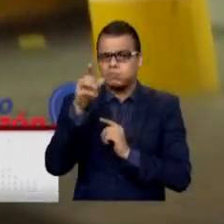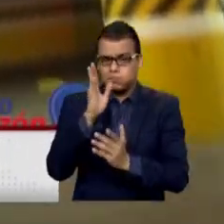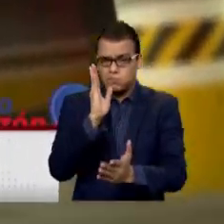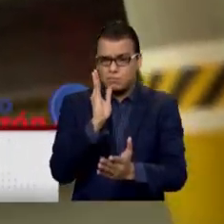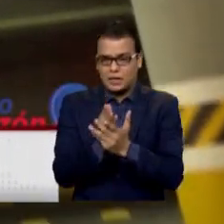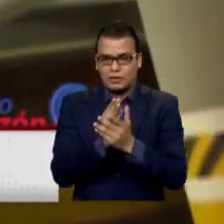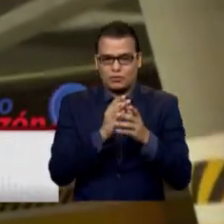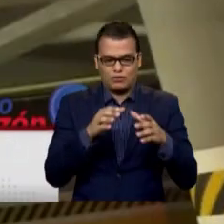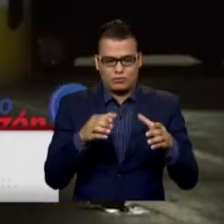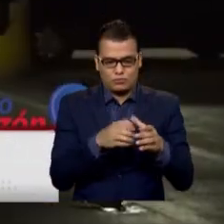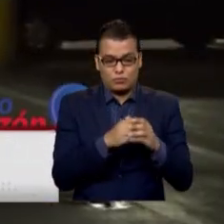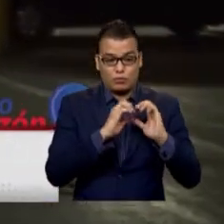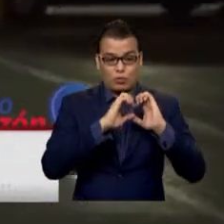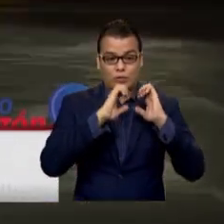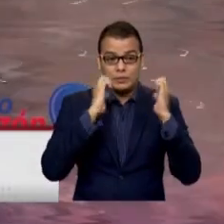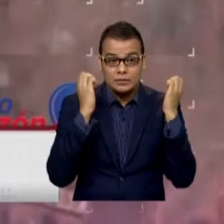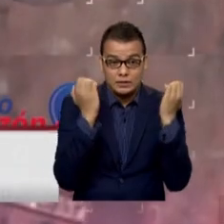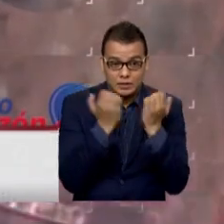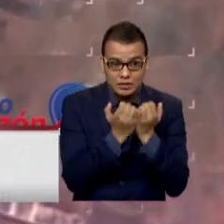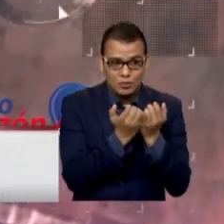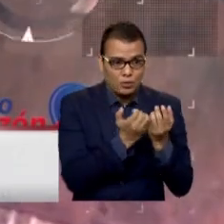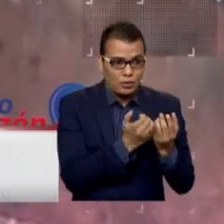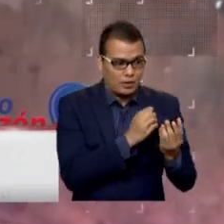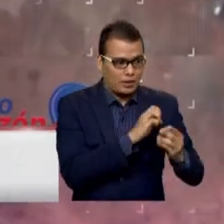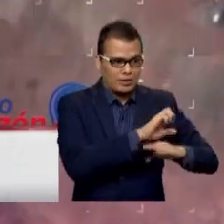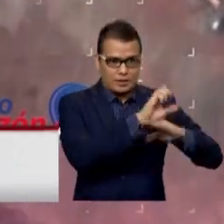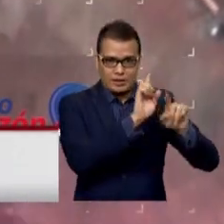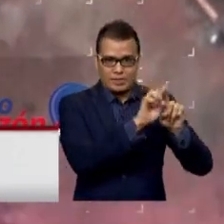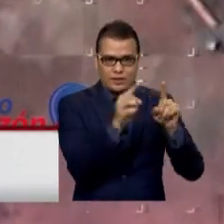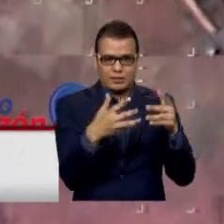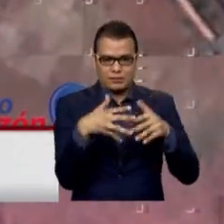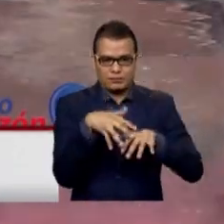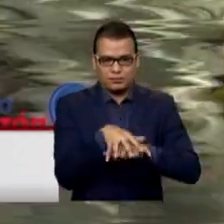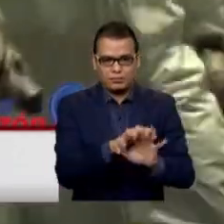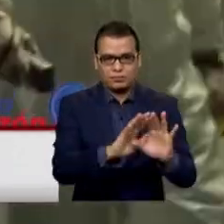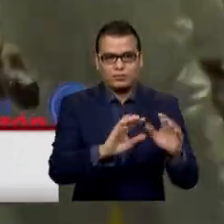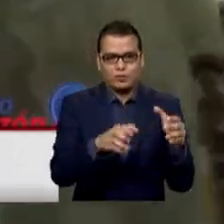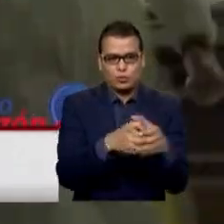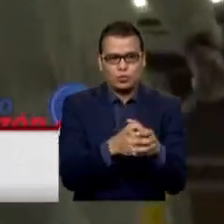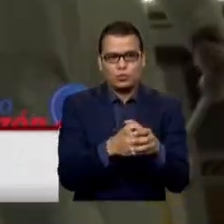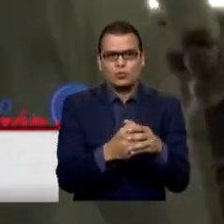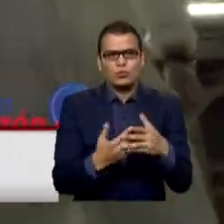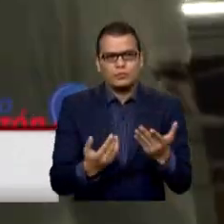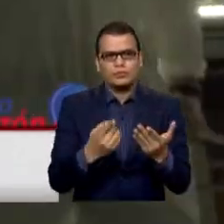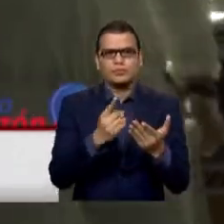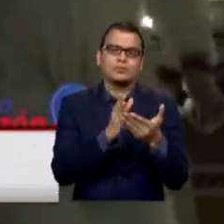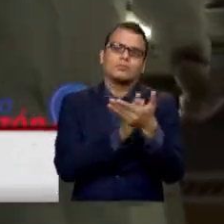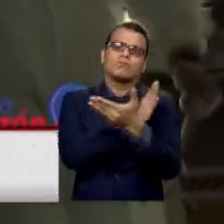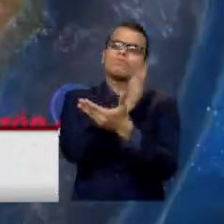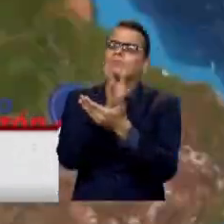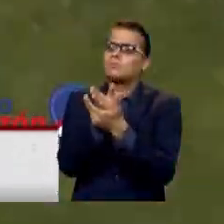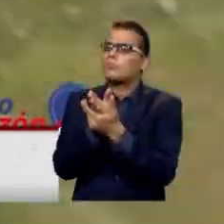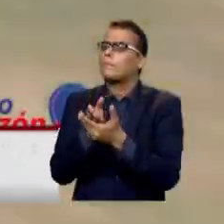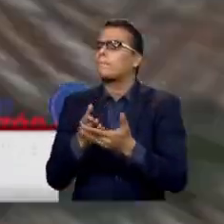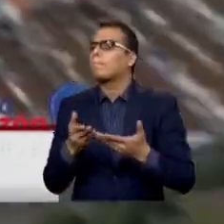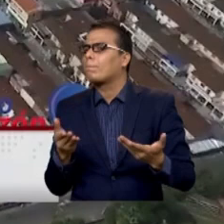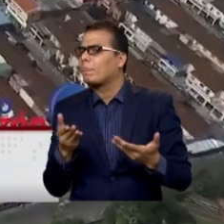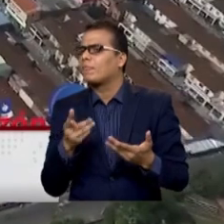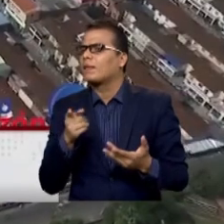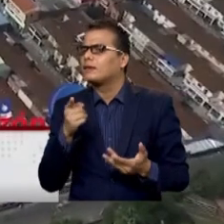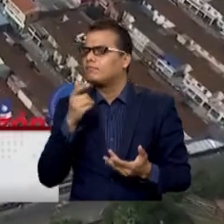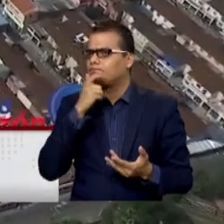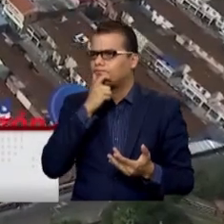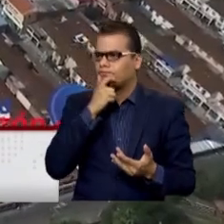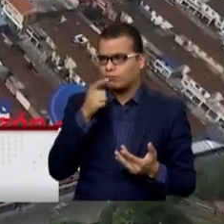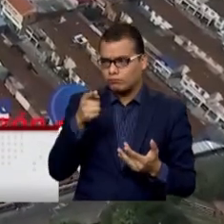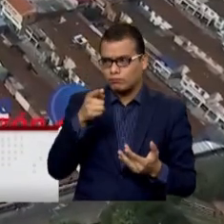creó un equipo interdisciplinario en la tarea de llegar a ese sitio por medio electrónico, conocer